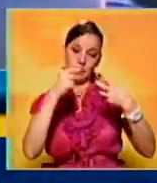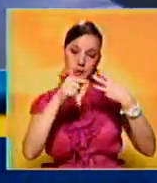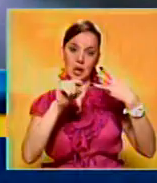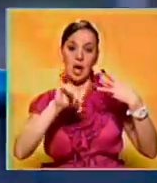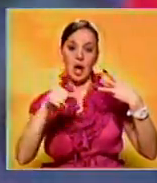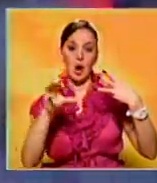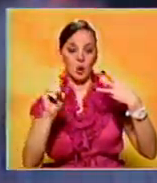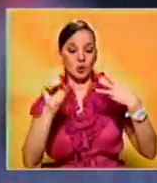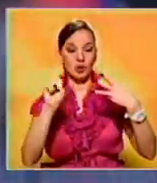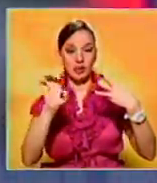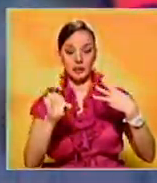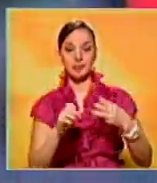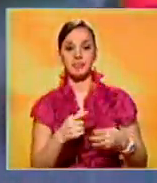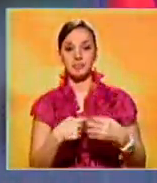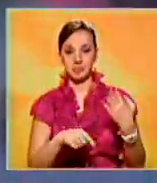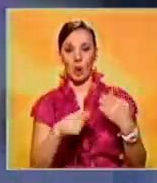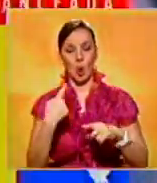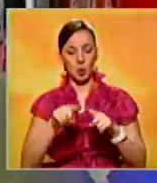José Sosa.